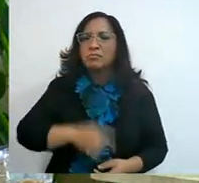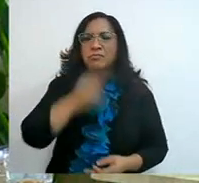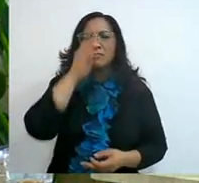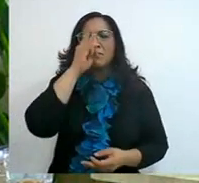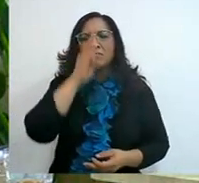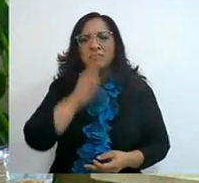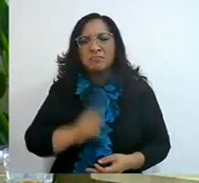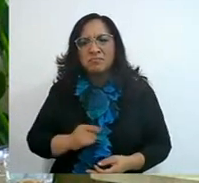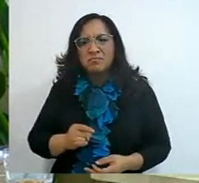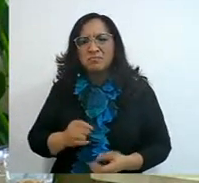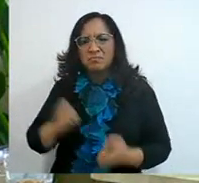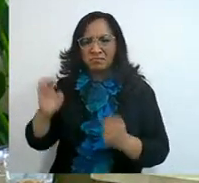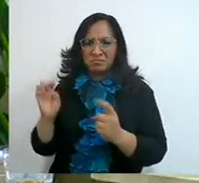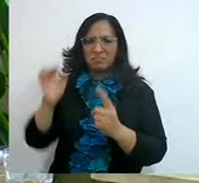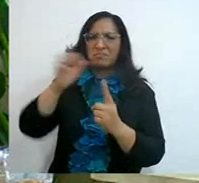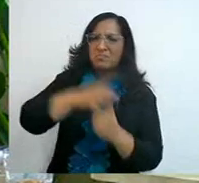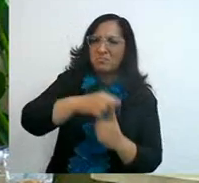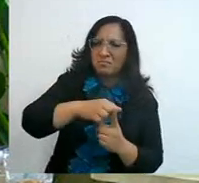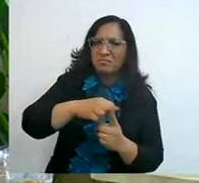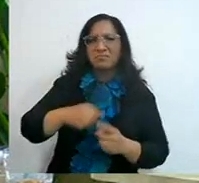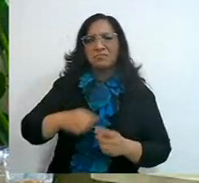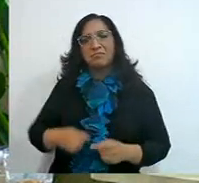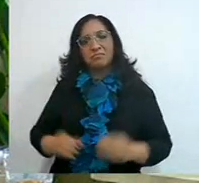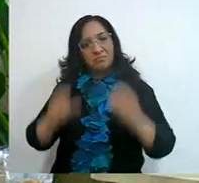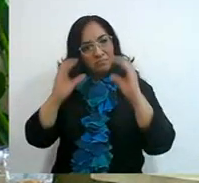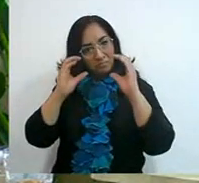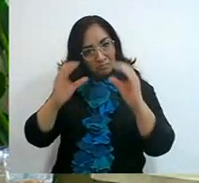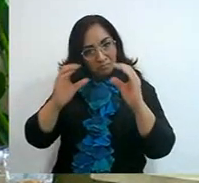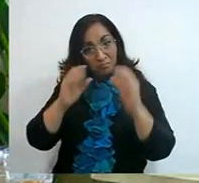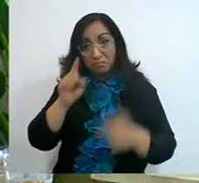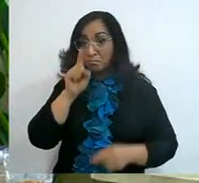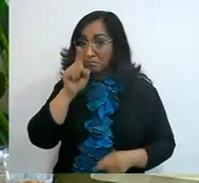mentiroso, engañador. Cuídese,